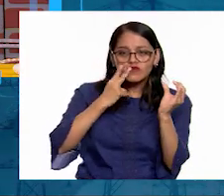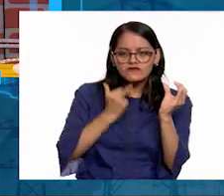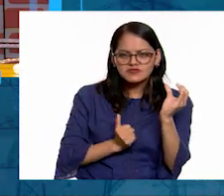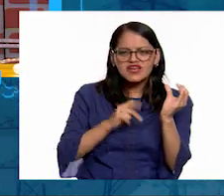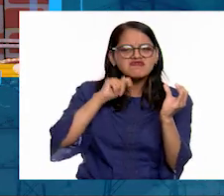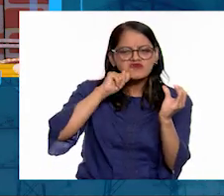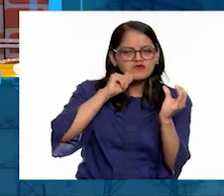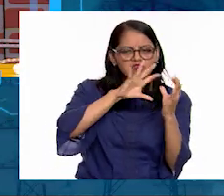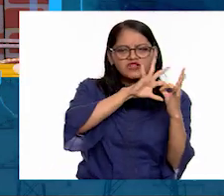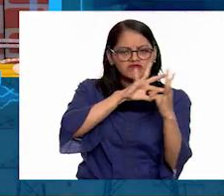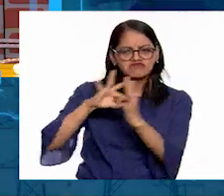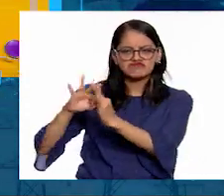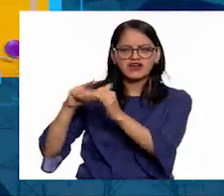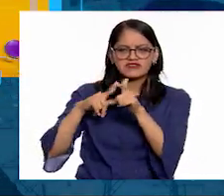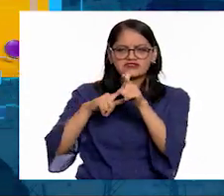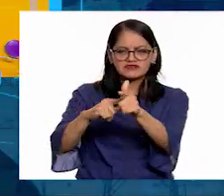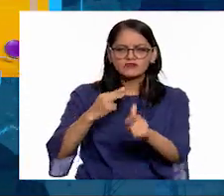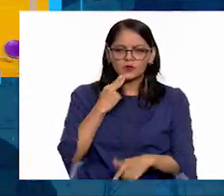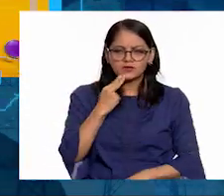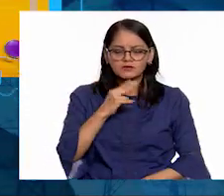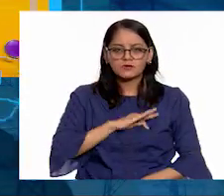quitarle uno de los focos.